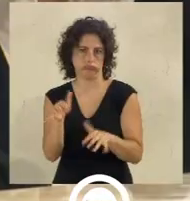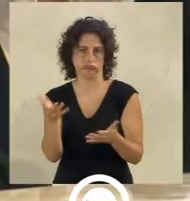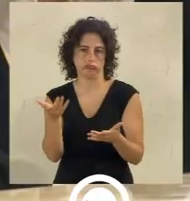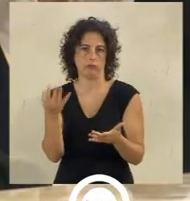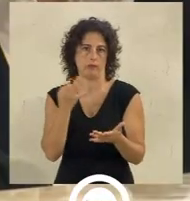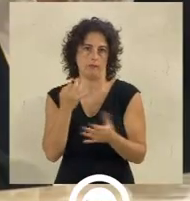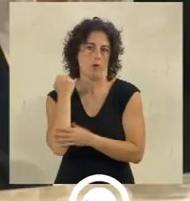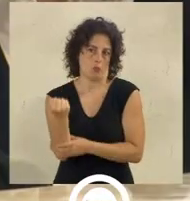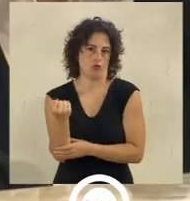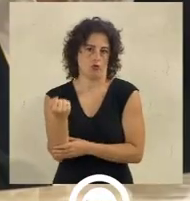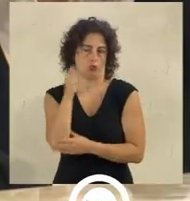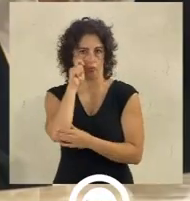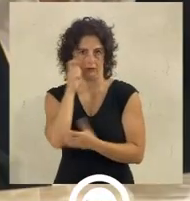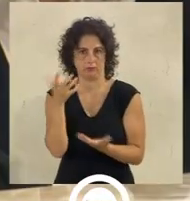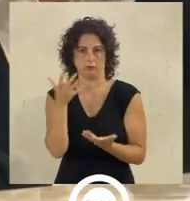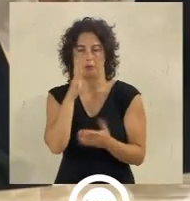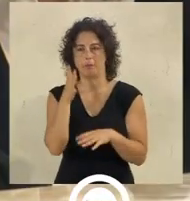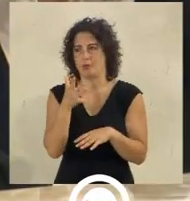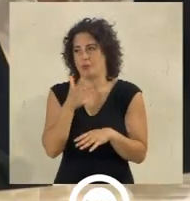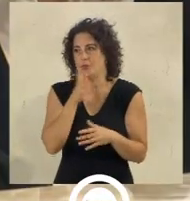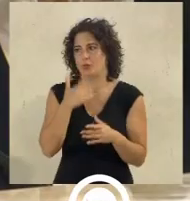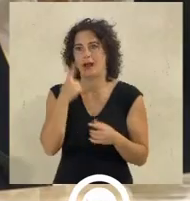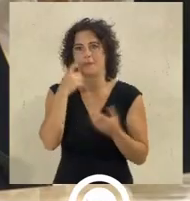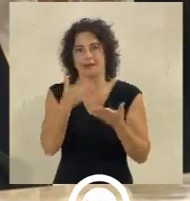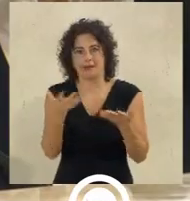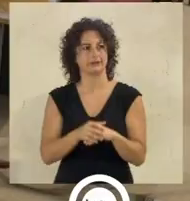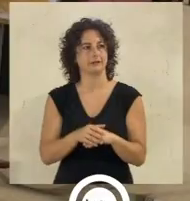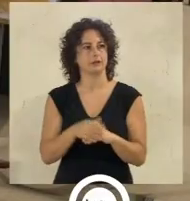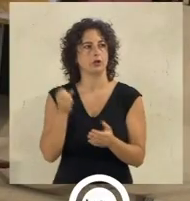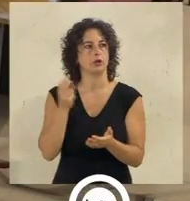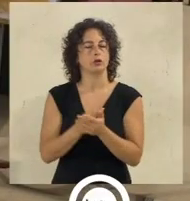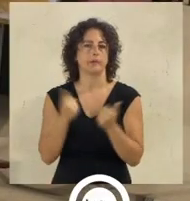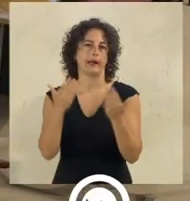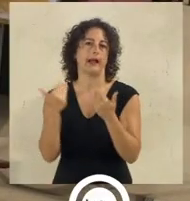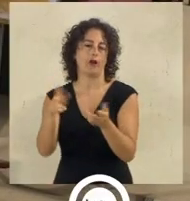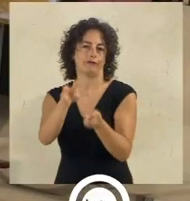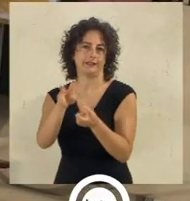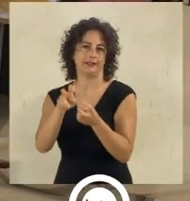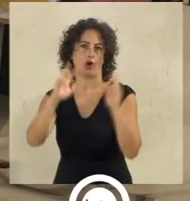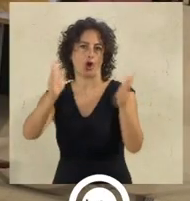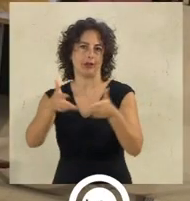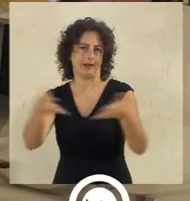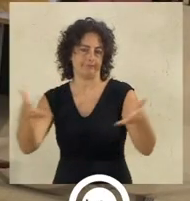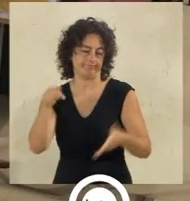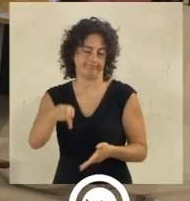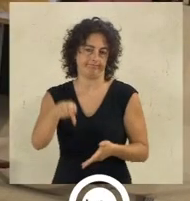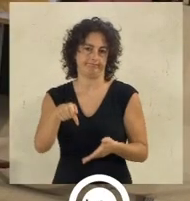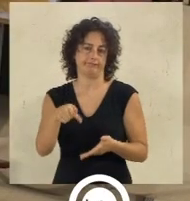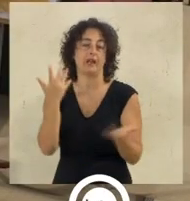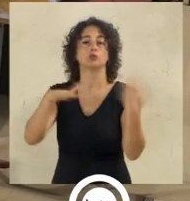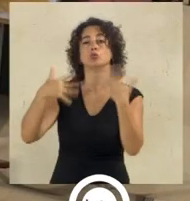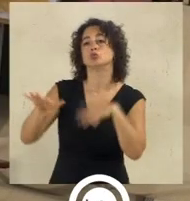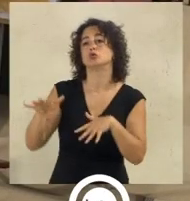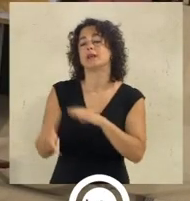que ha sido criticada. Nos trae una propuesta para un pleno más darle regalitos fiscales a las cadenas hoteleras de la ciudad bajo la excusa de